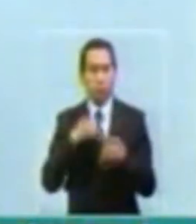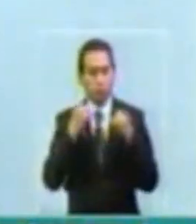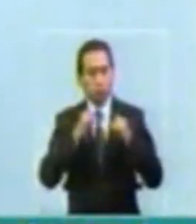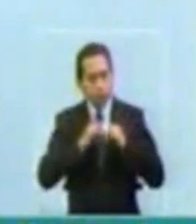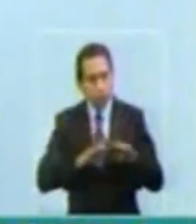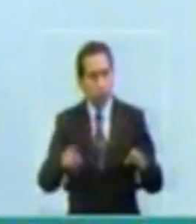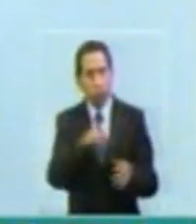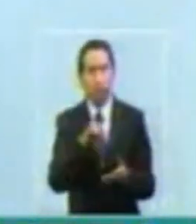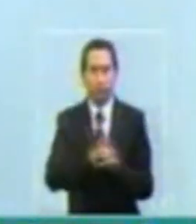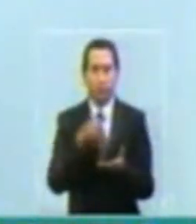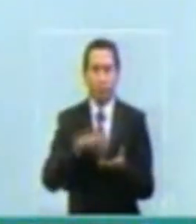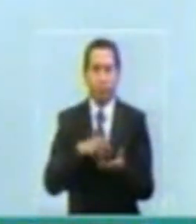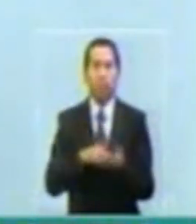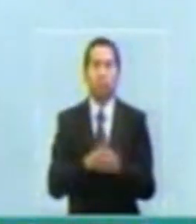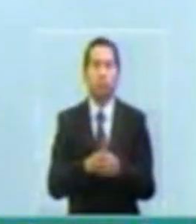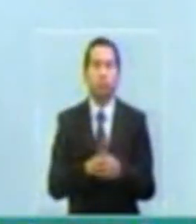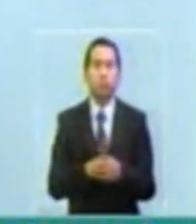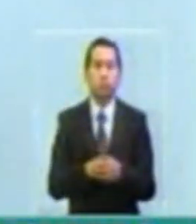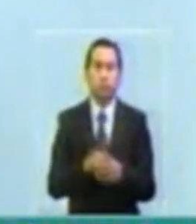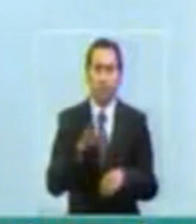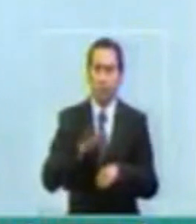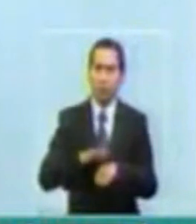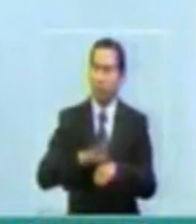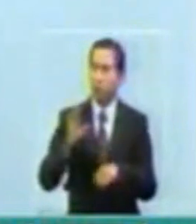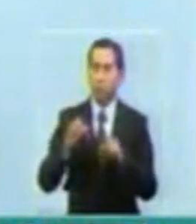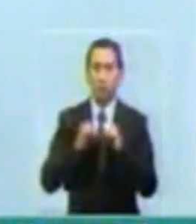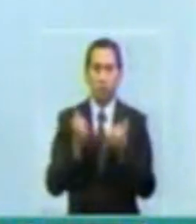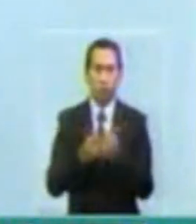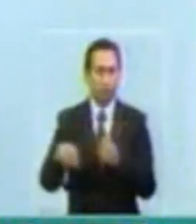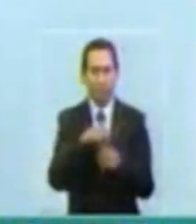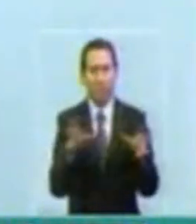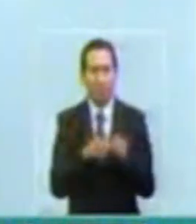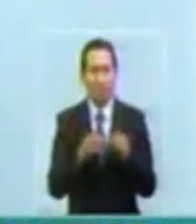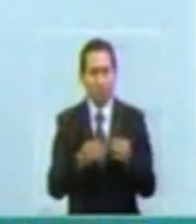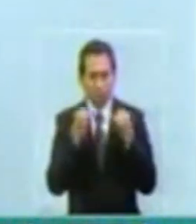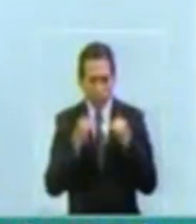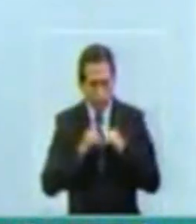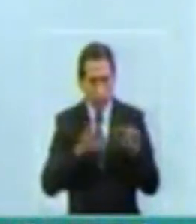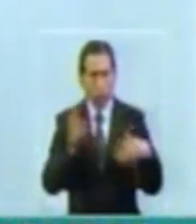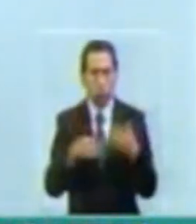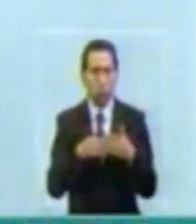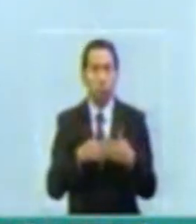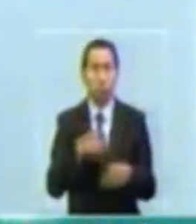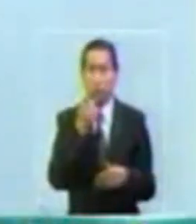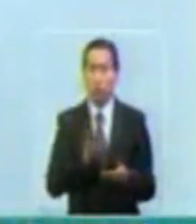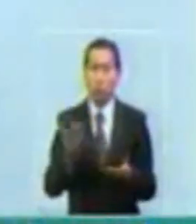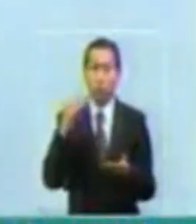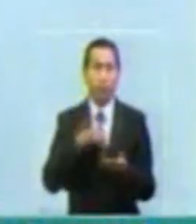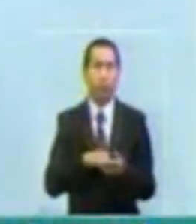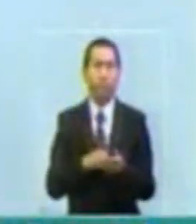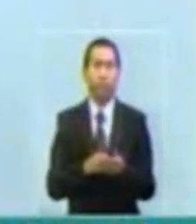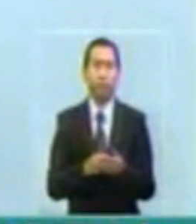informar como corresponde, convocar a asambleas ampliadas como corresponde, informar y por ende reiteramos desde